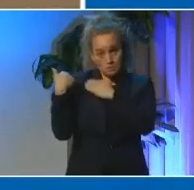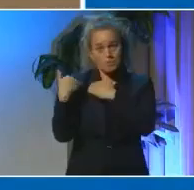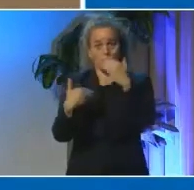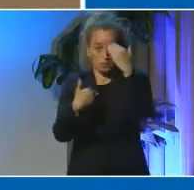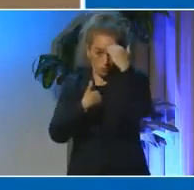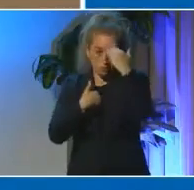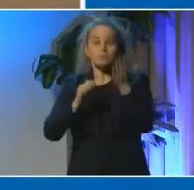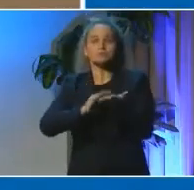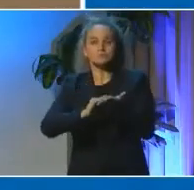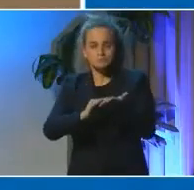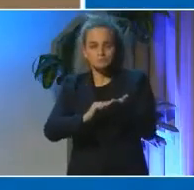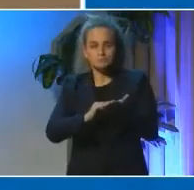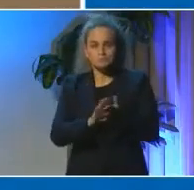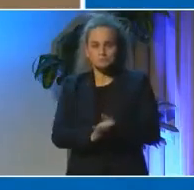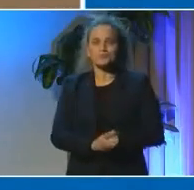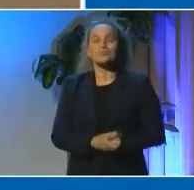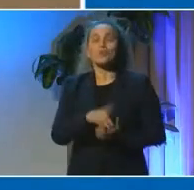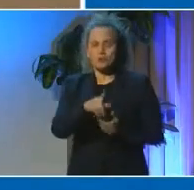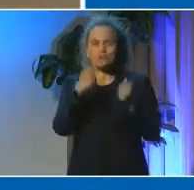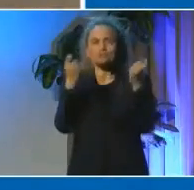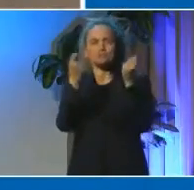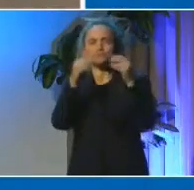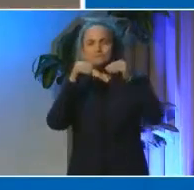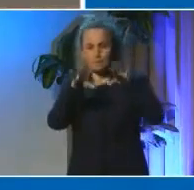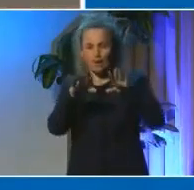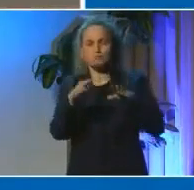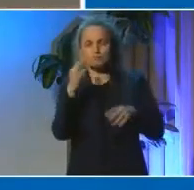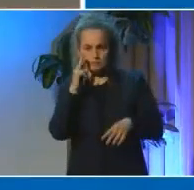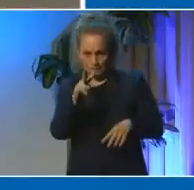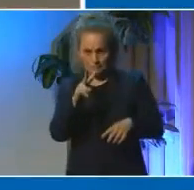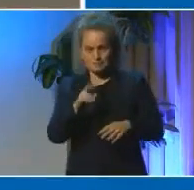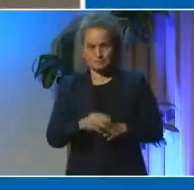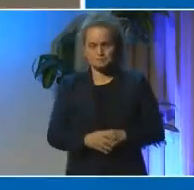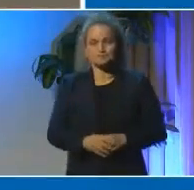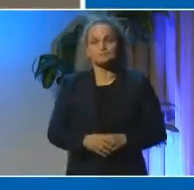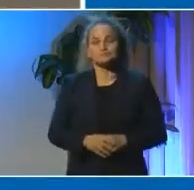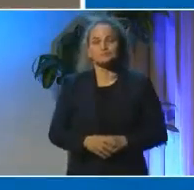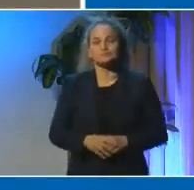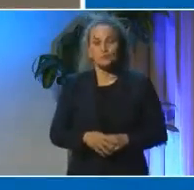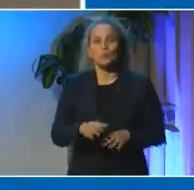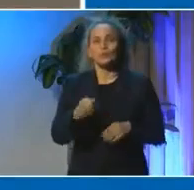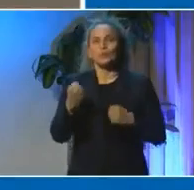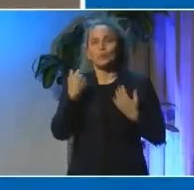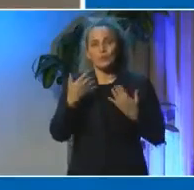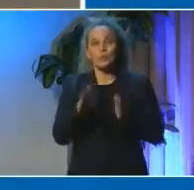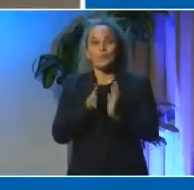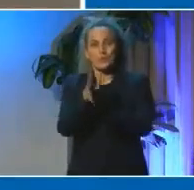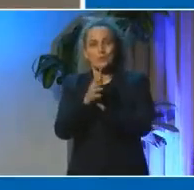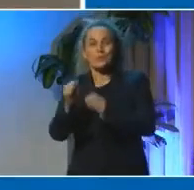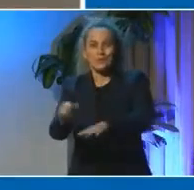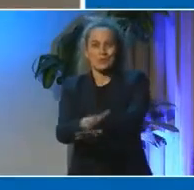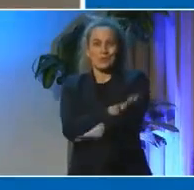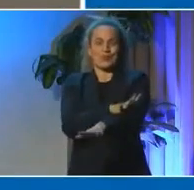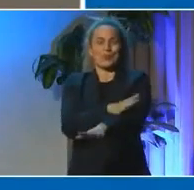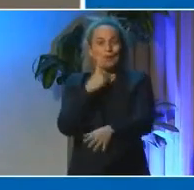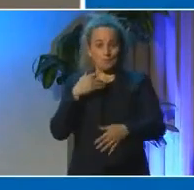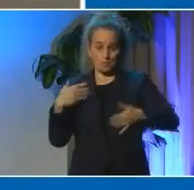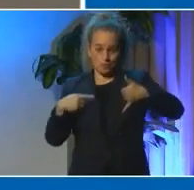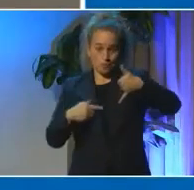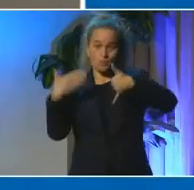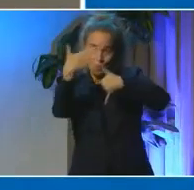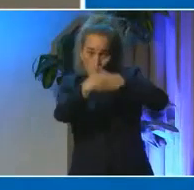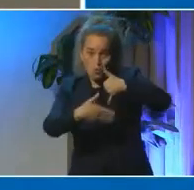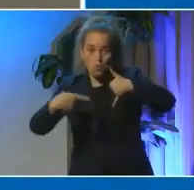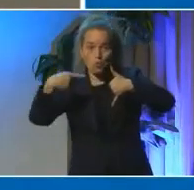solución tuviste nuestro anuncio no anunciamos yo Esto me emociona contarlo Porque además Colombia ha sido